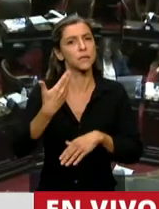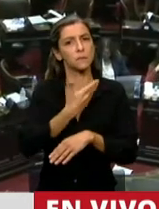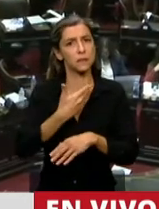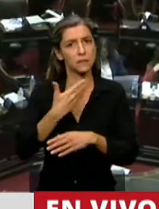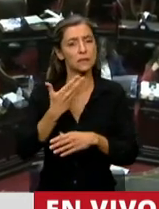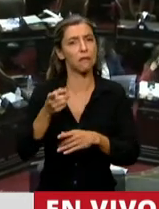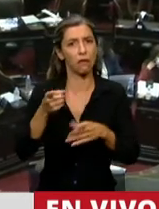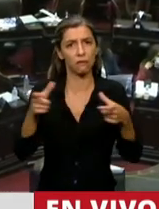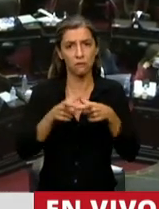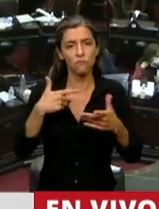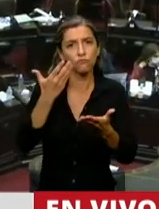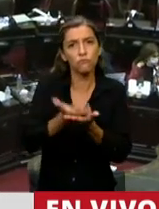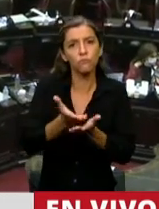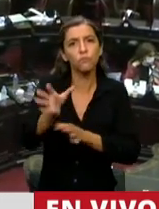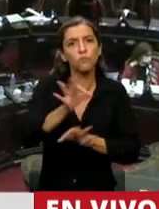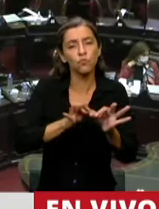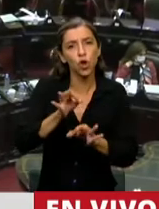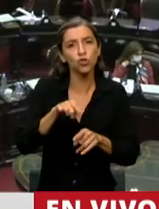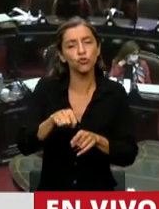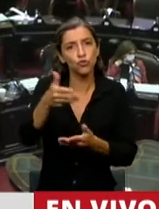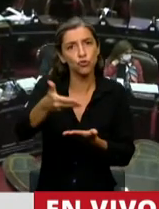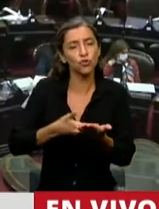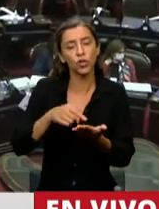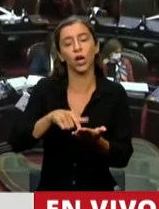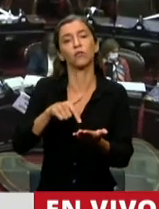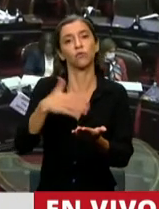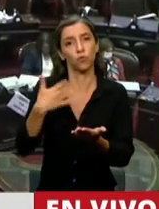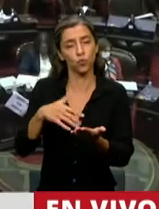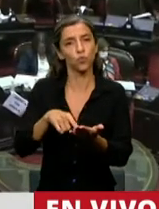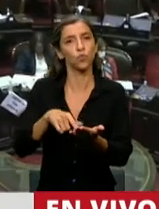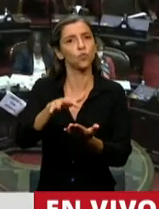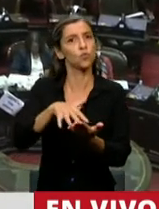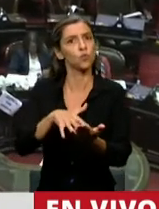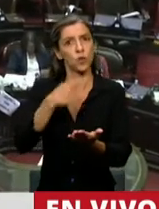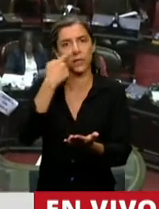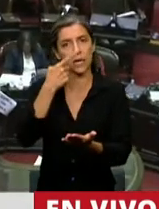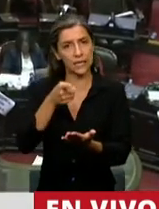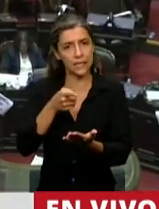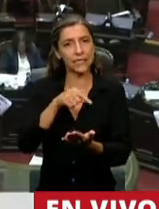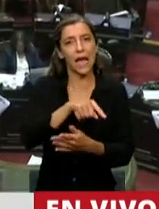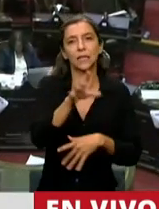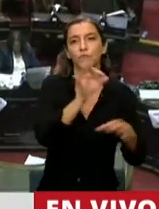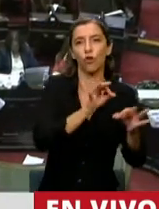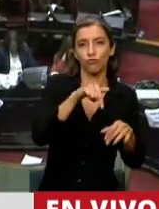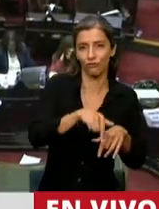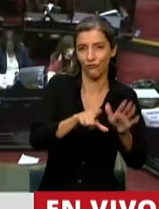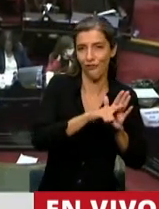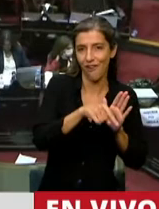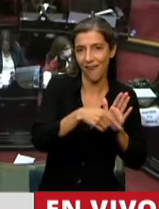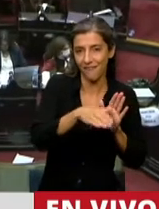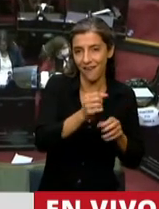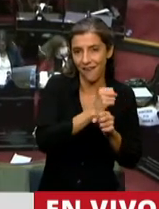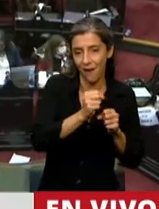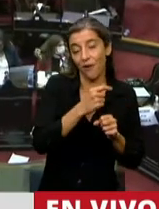que obviamente era mucho más ambicioso que lo que estamos aprobando o queriendo aprobar en este recinto, pero